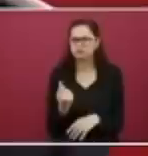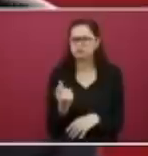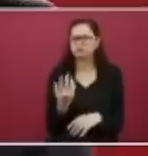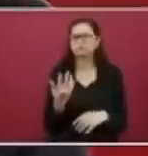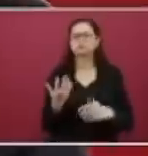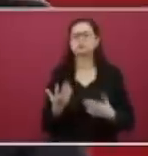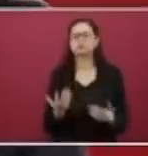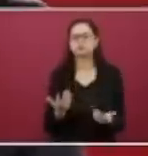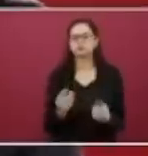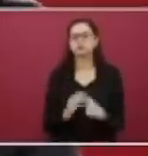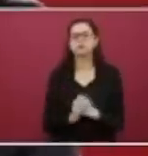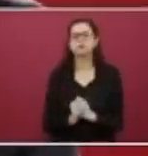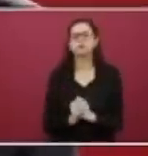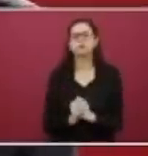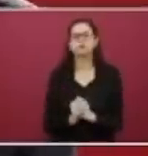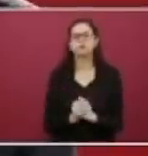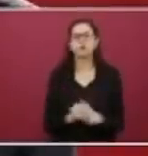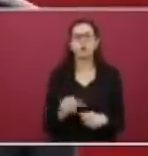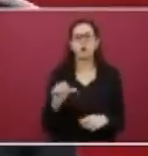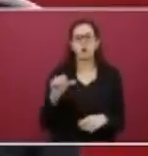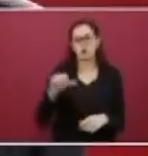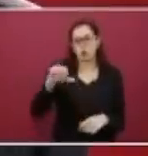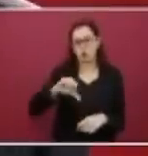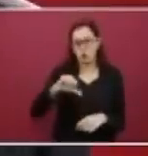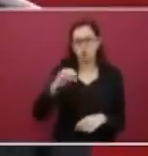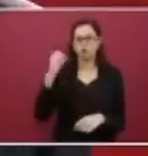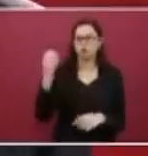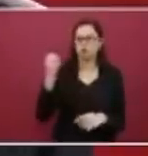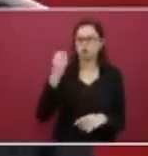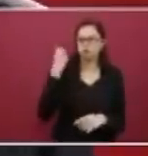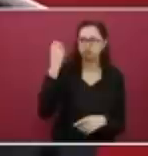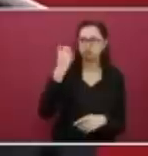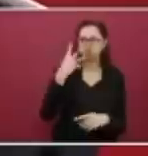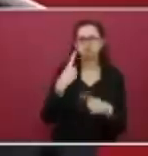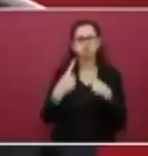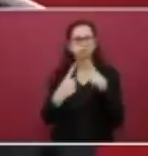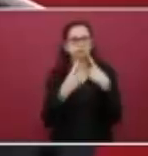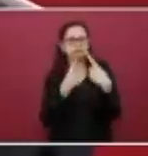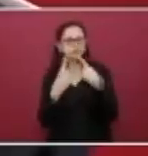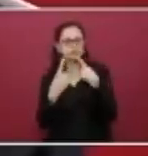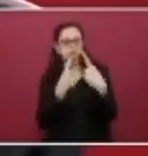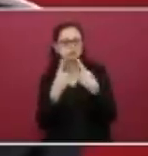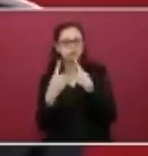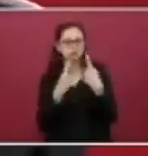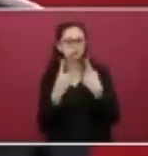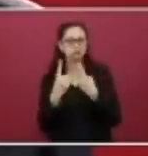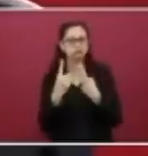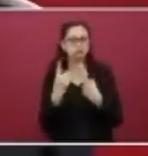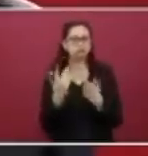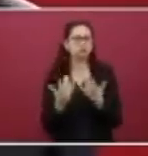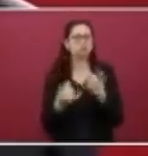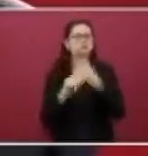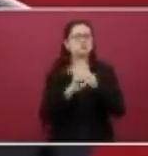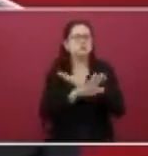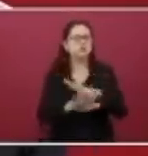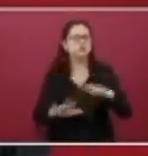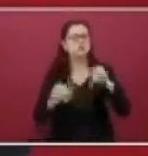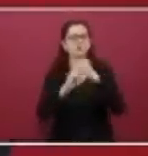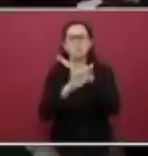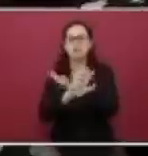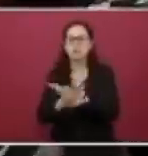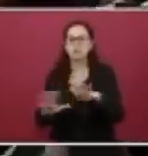estas conferencias estos diálogos este mecanismo de información